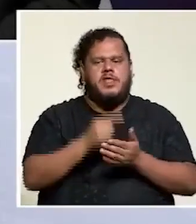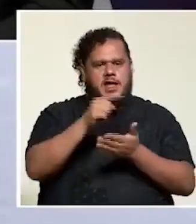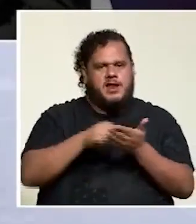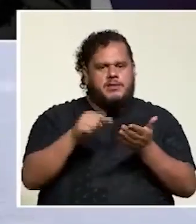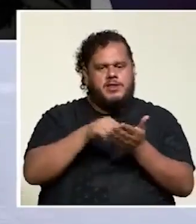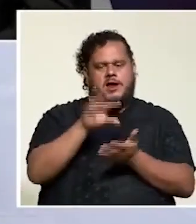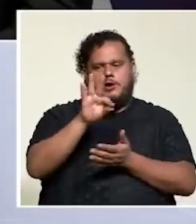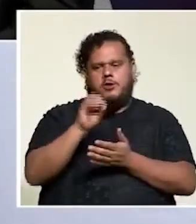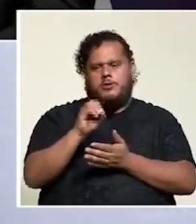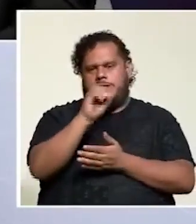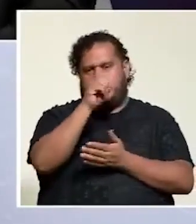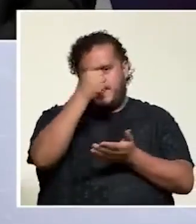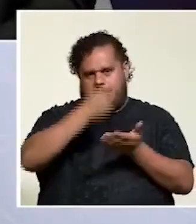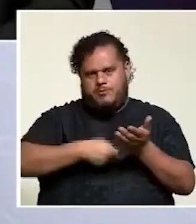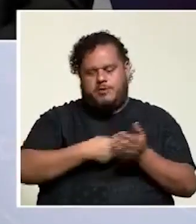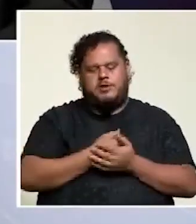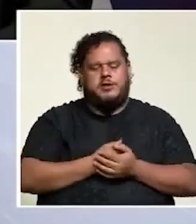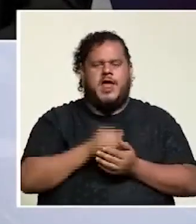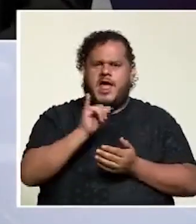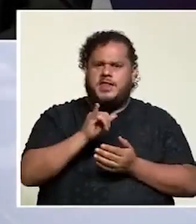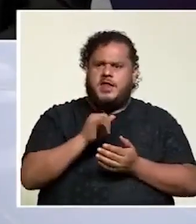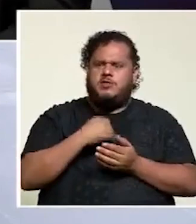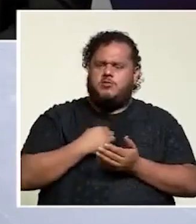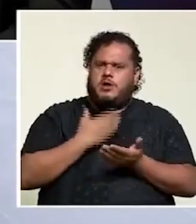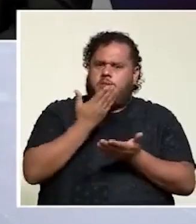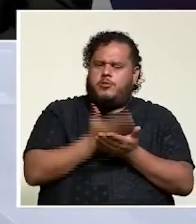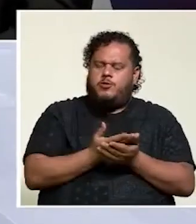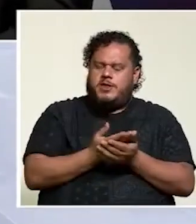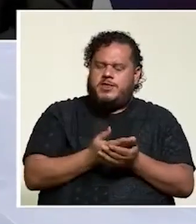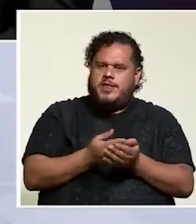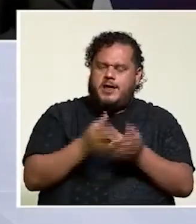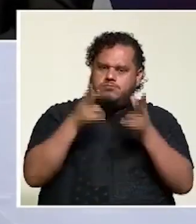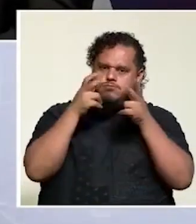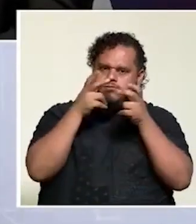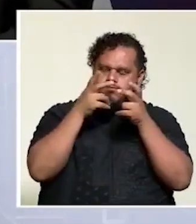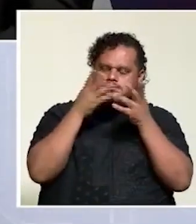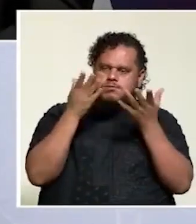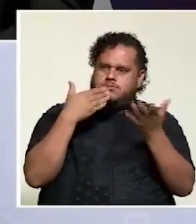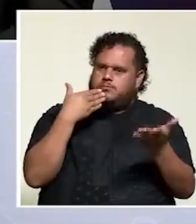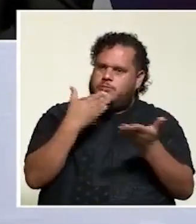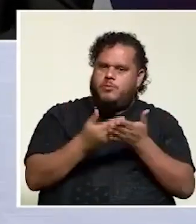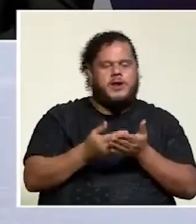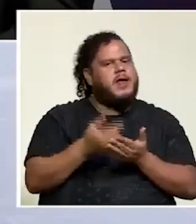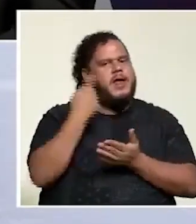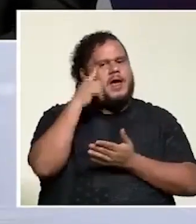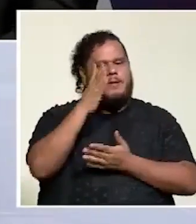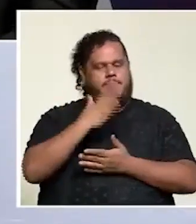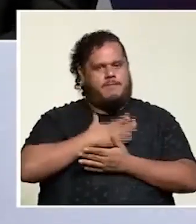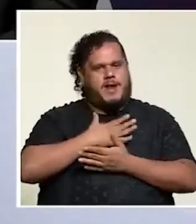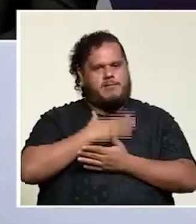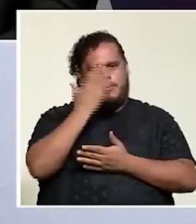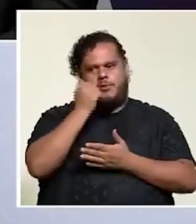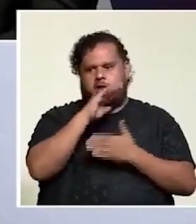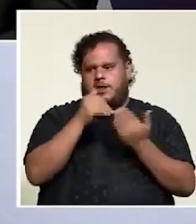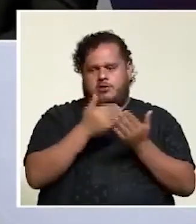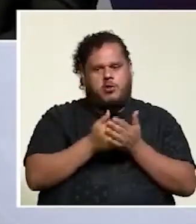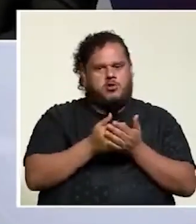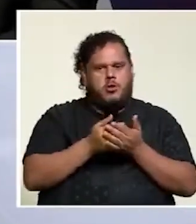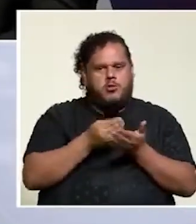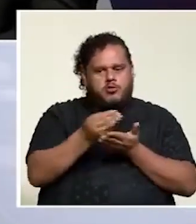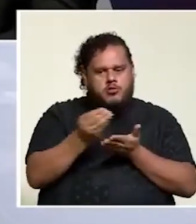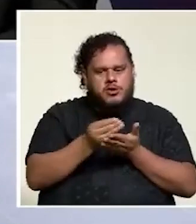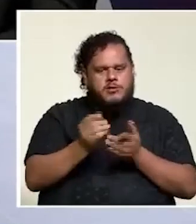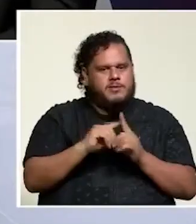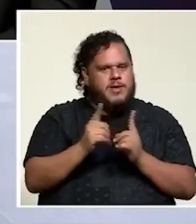impuestos. Estoy de acuerdo en que esa es una propuesta muy atractiva, incluso para esta servidora, porque todos somos